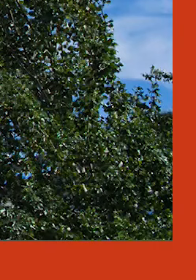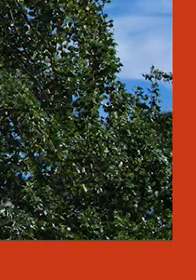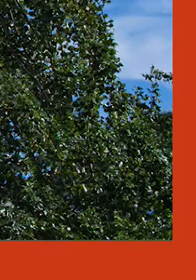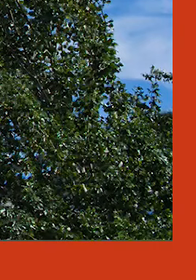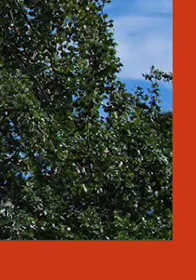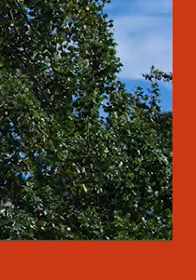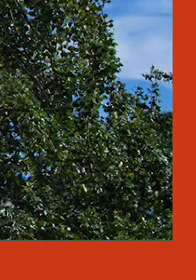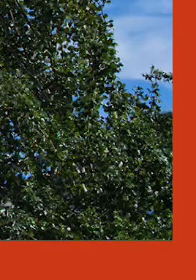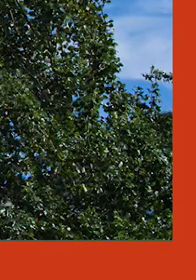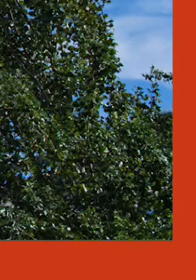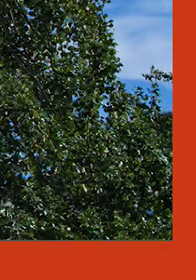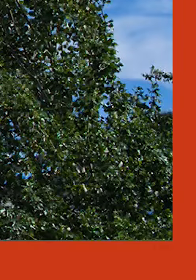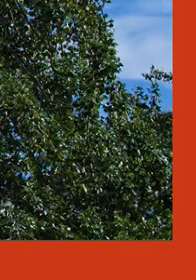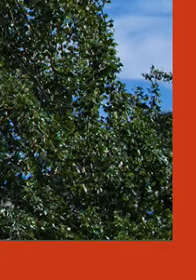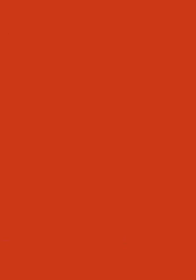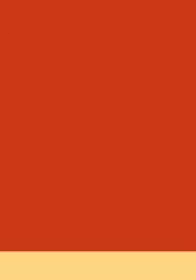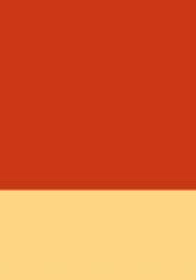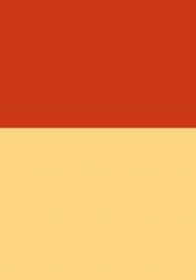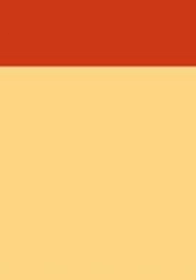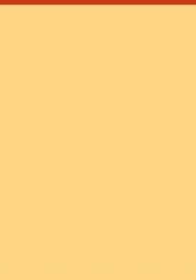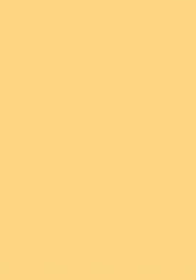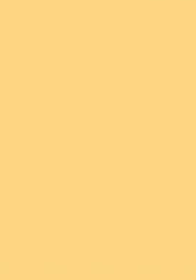historias mercado de historia